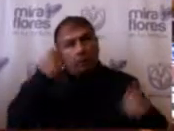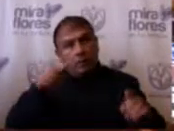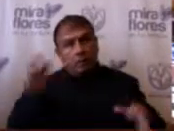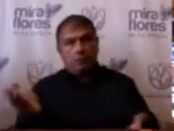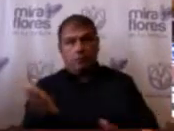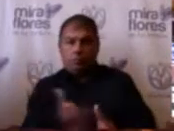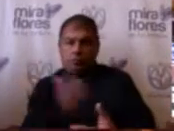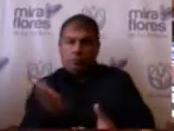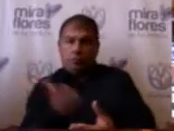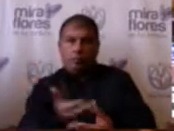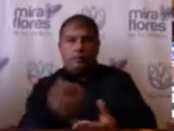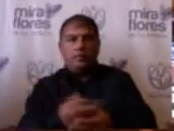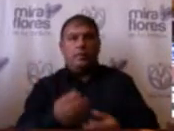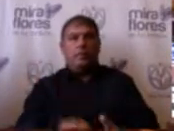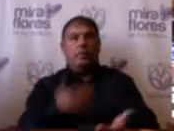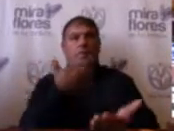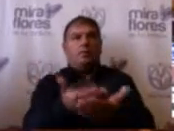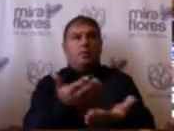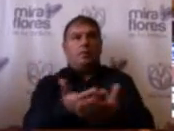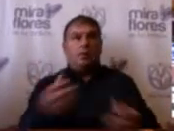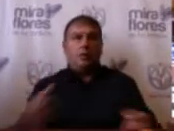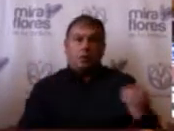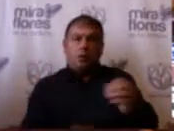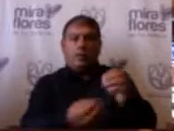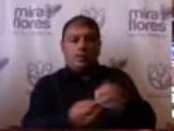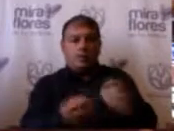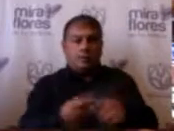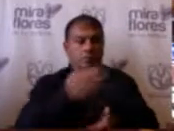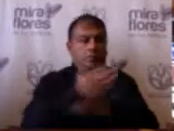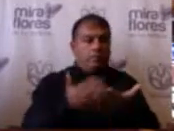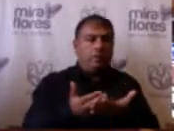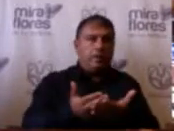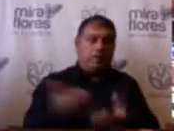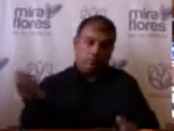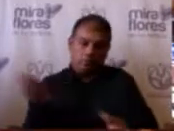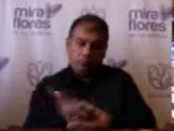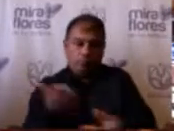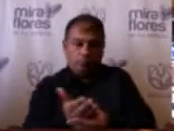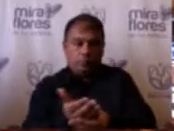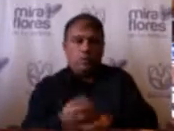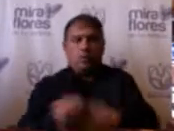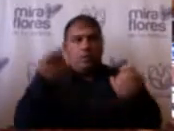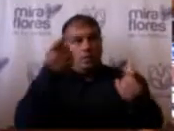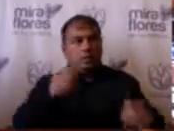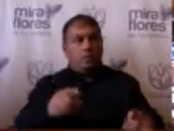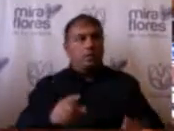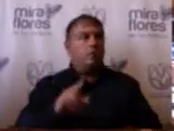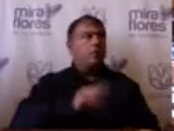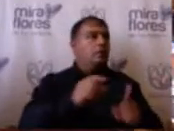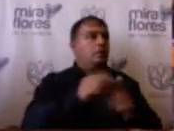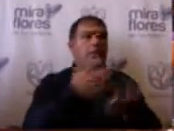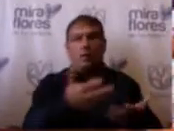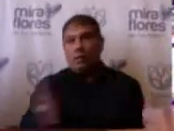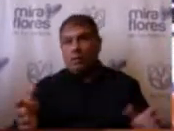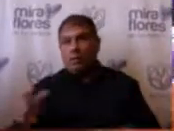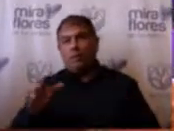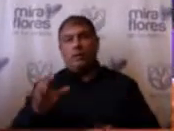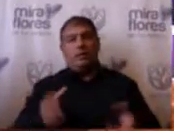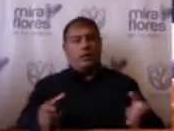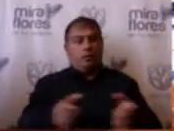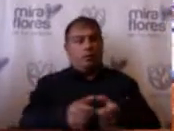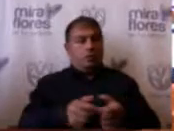documentación sustentatoria que obra como anexo y que es parte integrante del presente acuerdo por fresco luso la palabra si hay alguna intervención